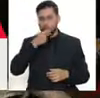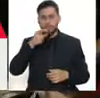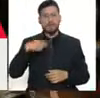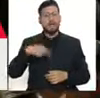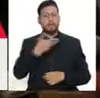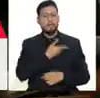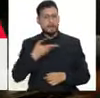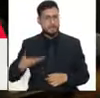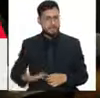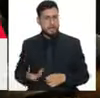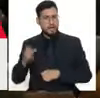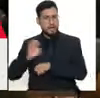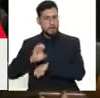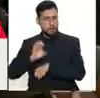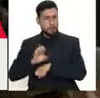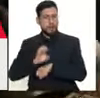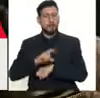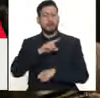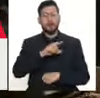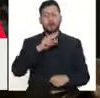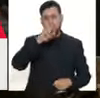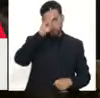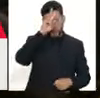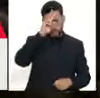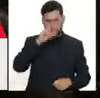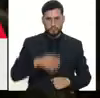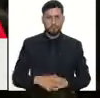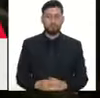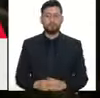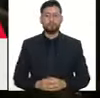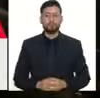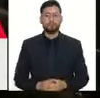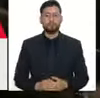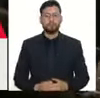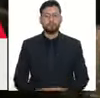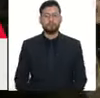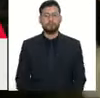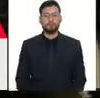los presidentes del Ecuador y Perú.